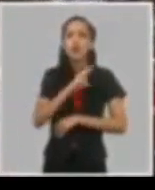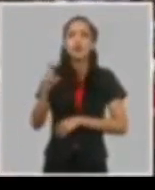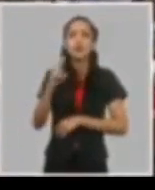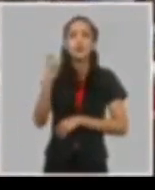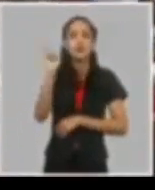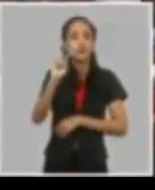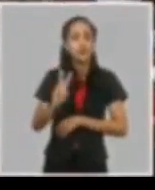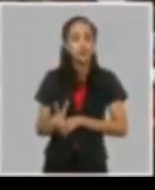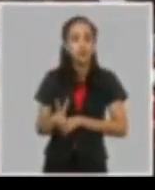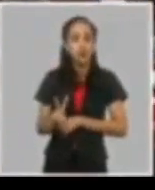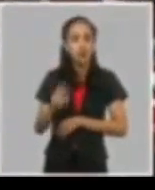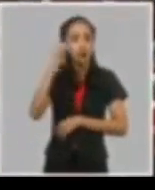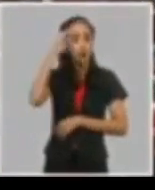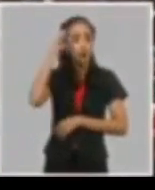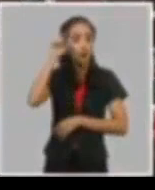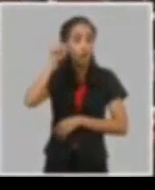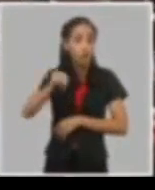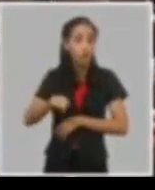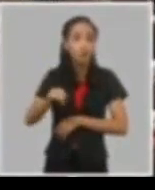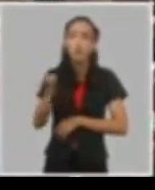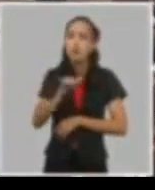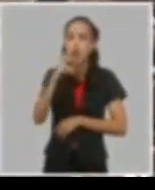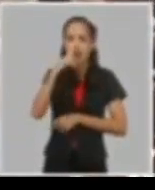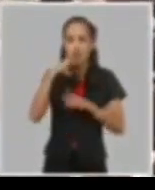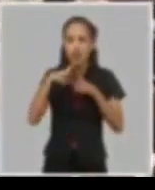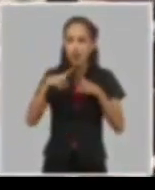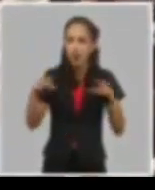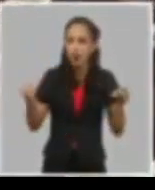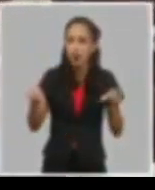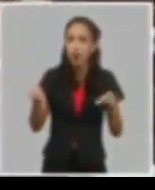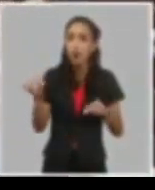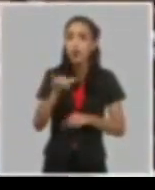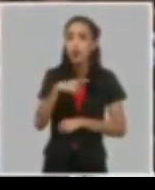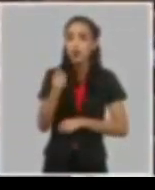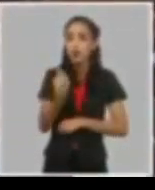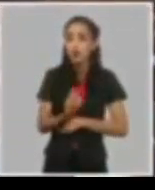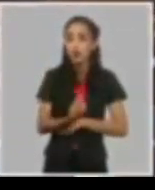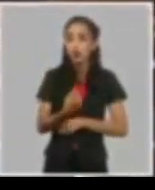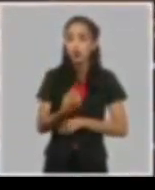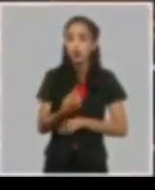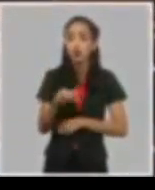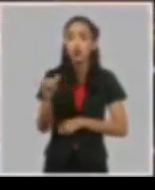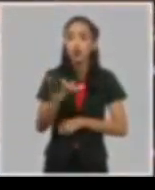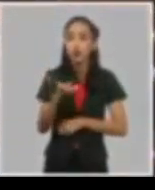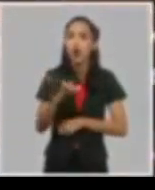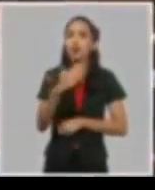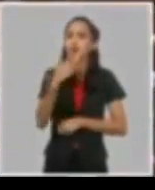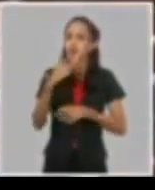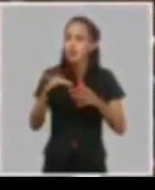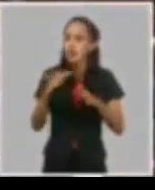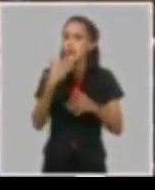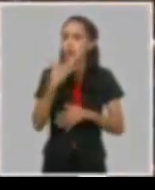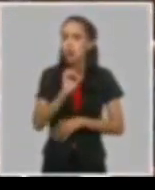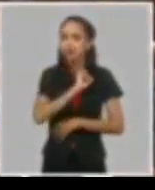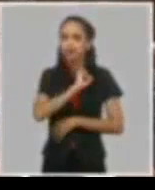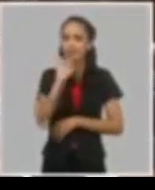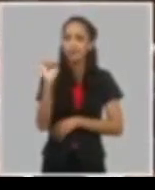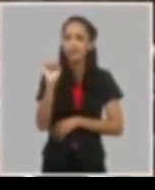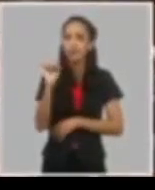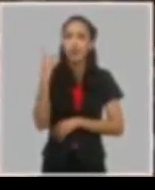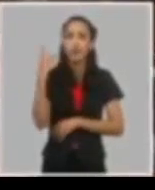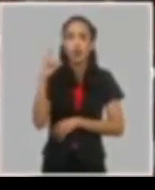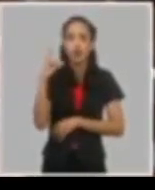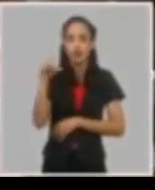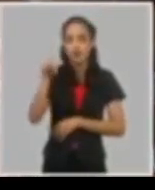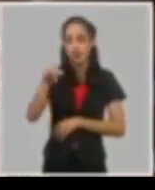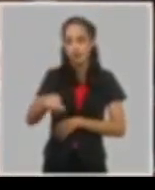al gobierno de la hermana nicaragua y celebramos el regreso del estado plurinacional de bolivia a esta organización